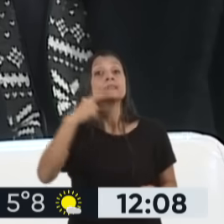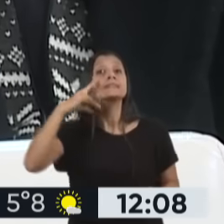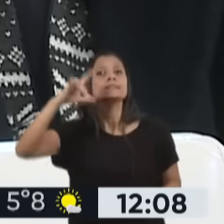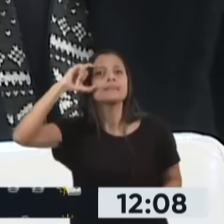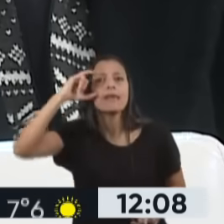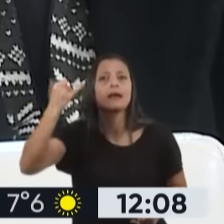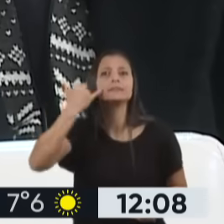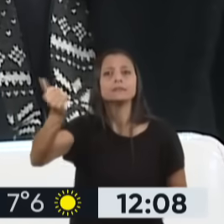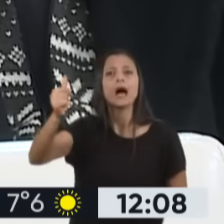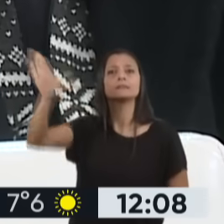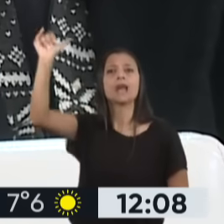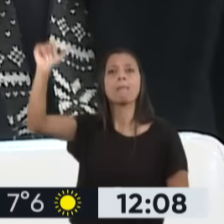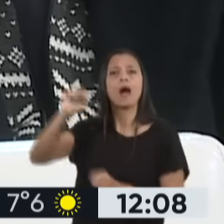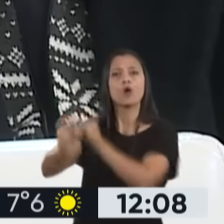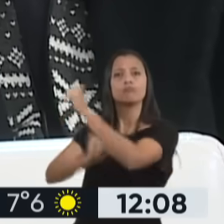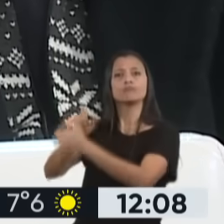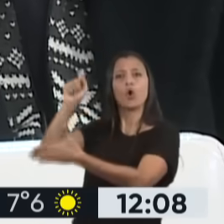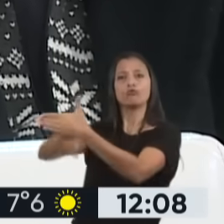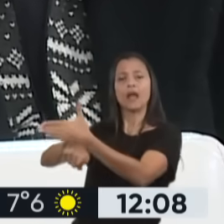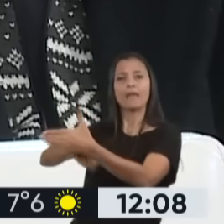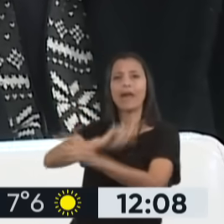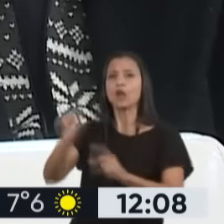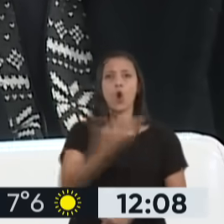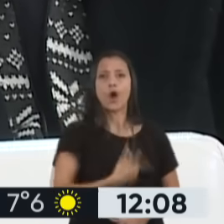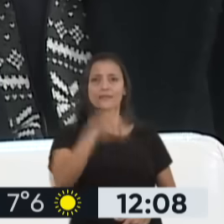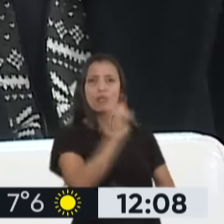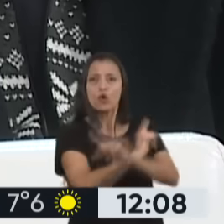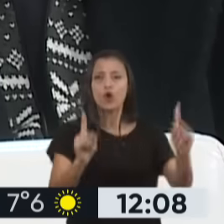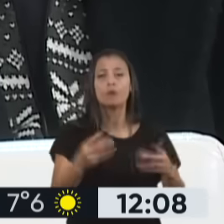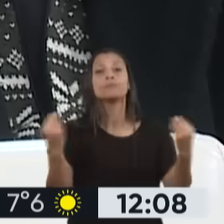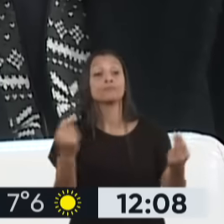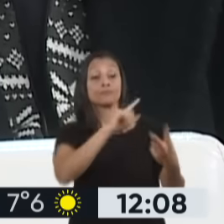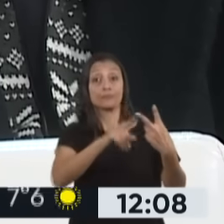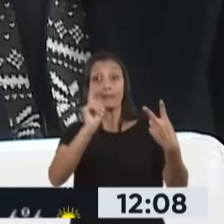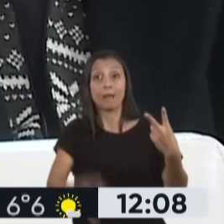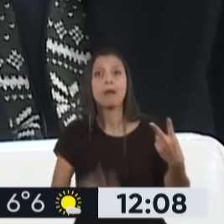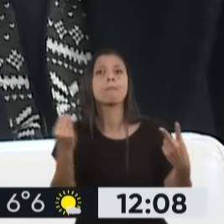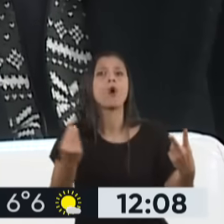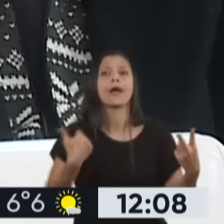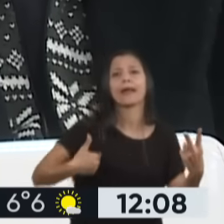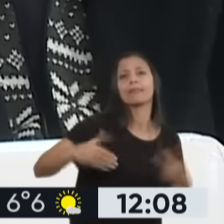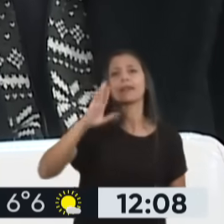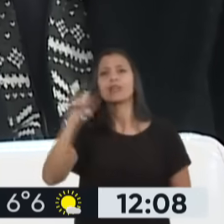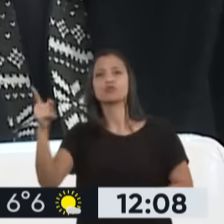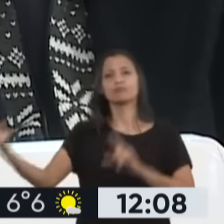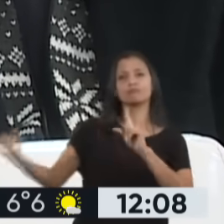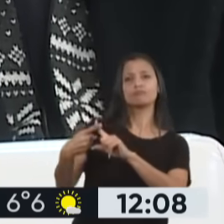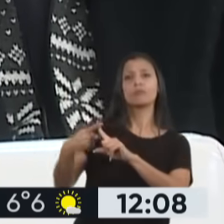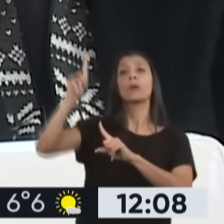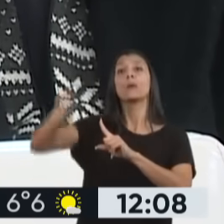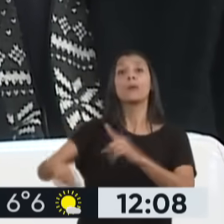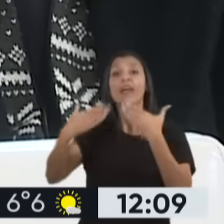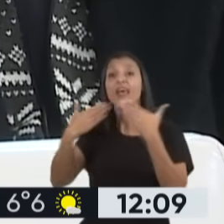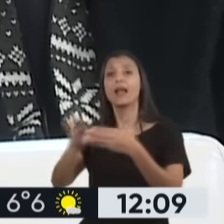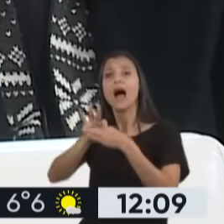a través de otra dependencia del Estado. Y por último, por qué estas tareas de enlace entre el gobierno de Argentina y el de los Estados Unidos se realiza a través de esta compañía y no a través